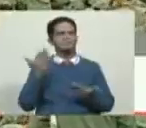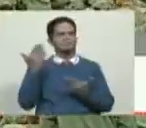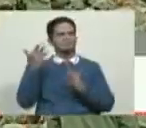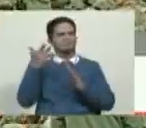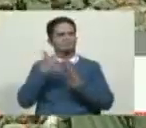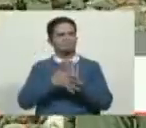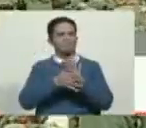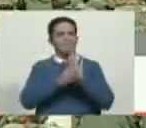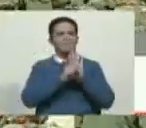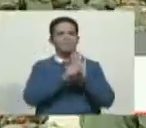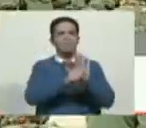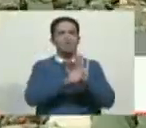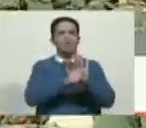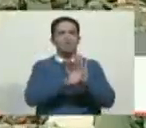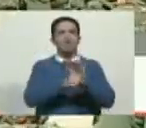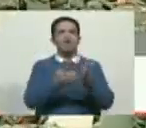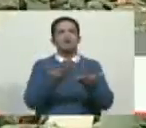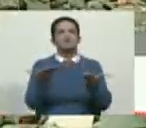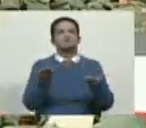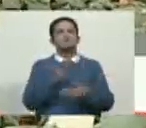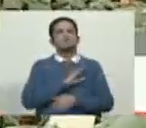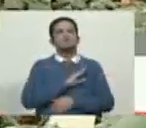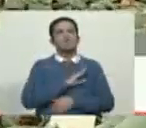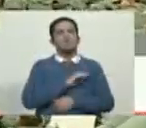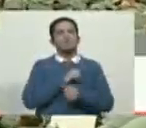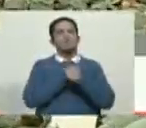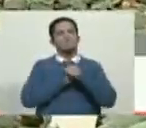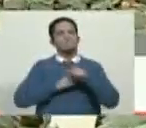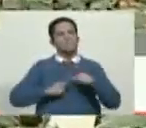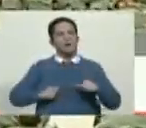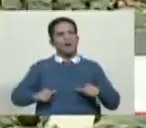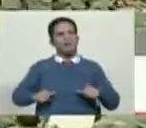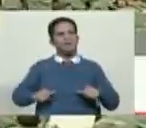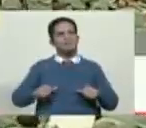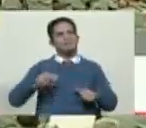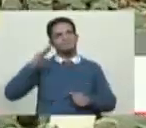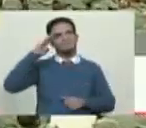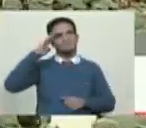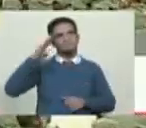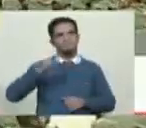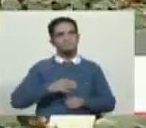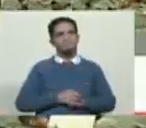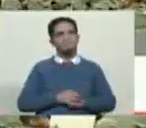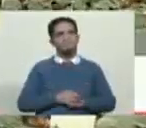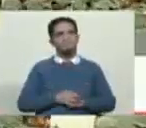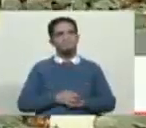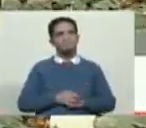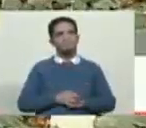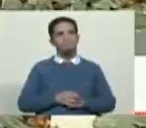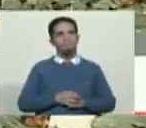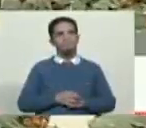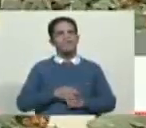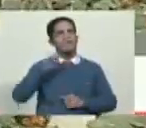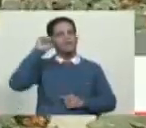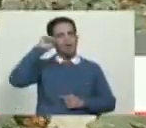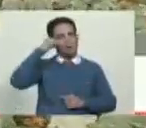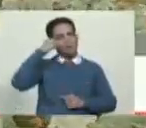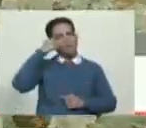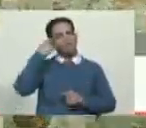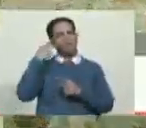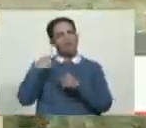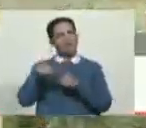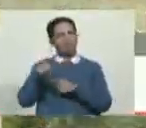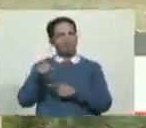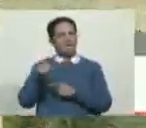Fuerzas Armada Nacional Bolivariana. Ha dicho igualmente el comandante en